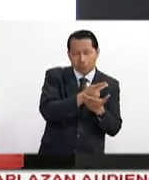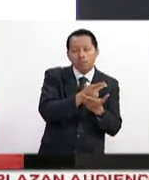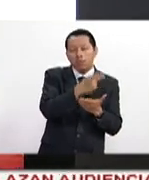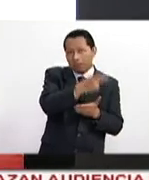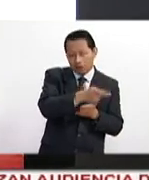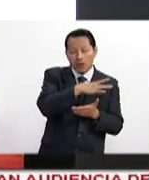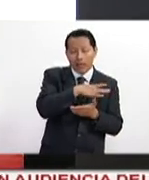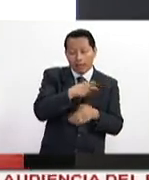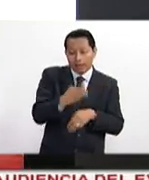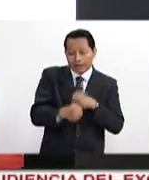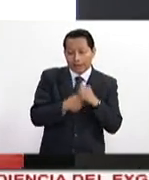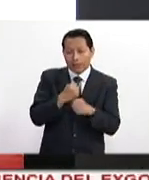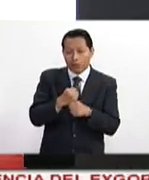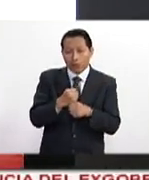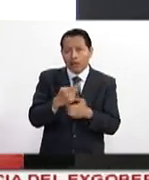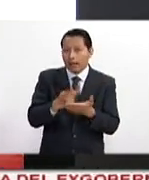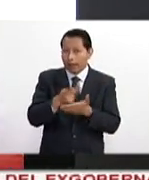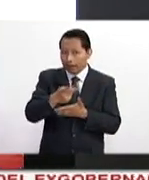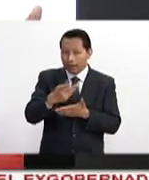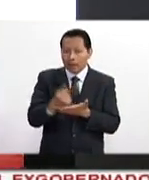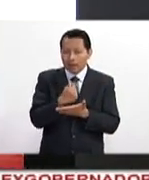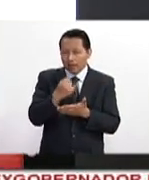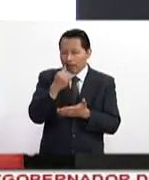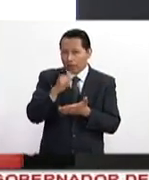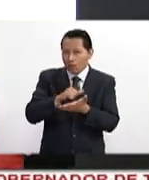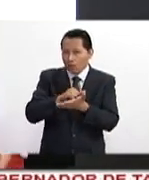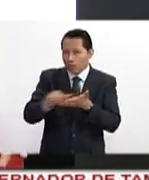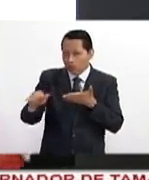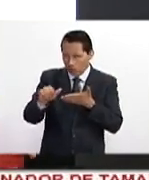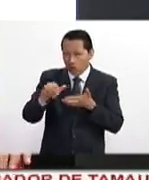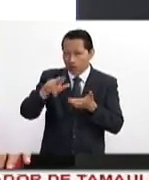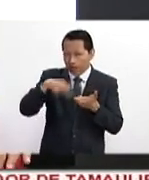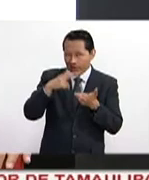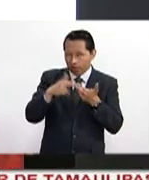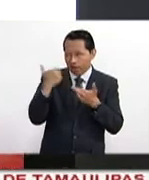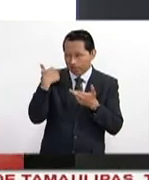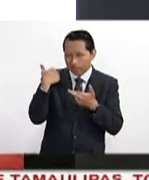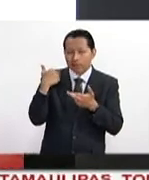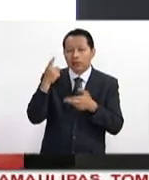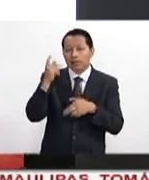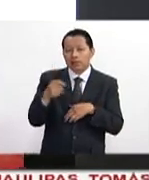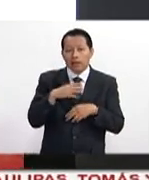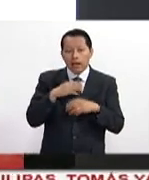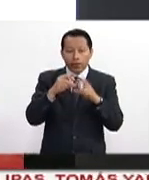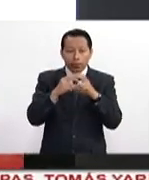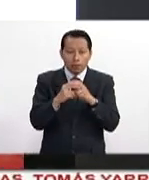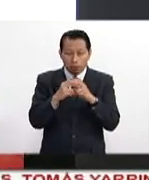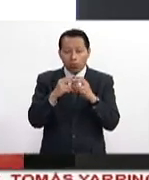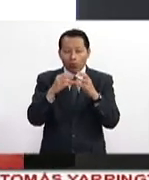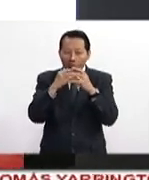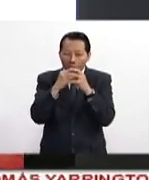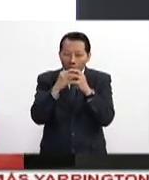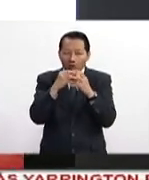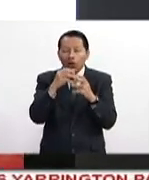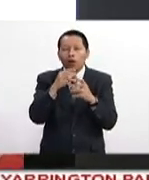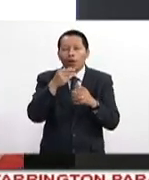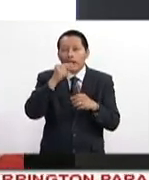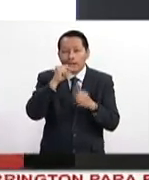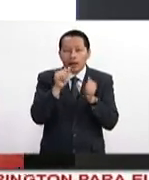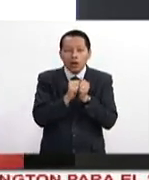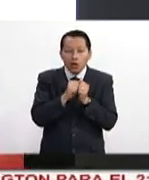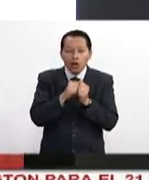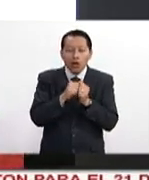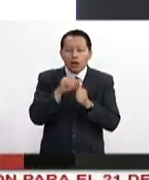5. Okay. Acabamos de estar en Nueva York en el regional, entonces traemos un bombón de tequila con sal de mar y